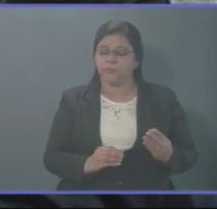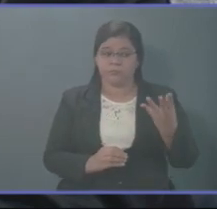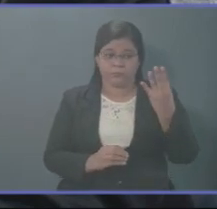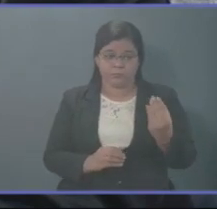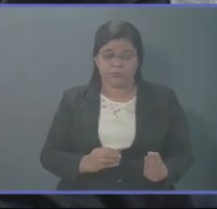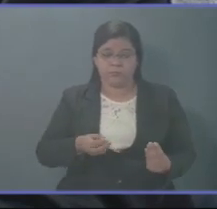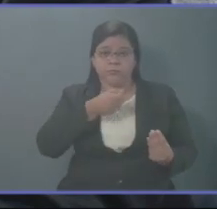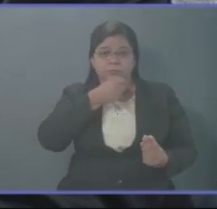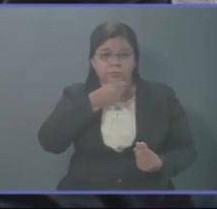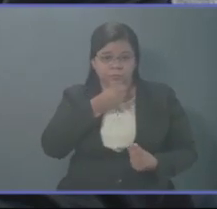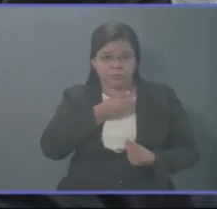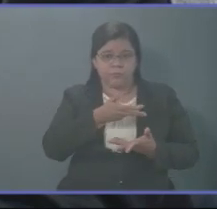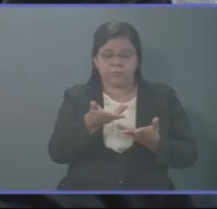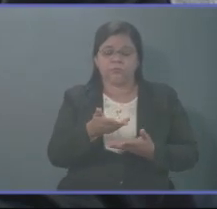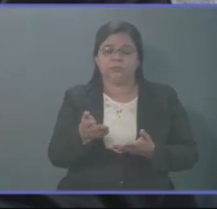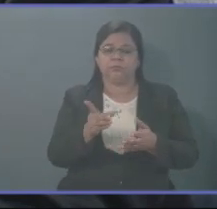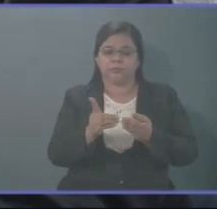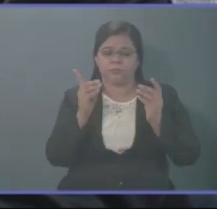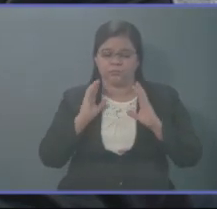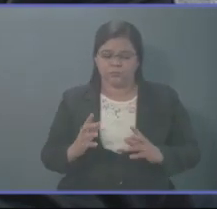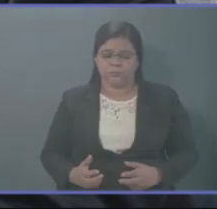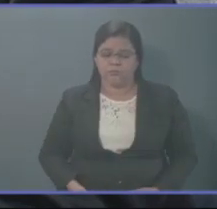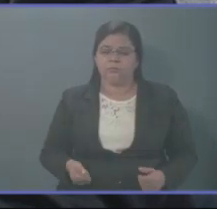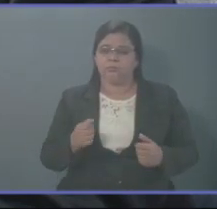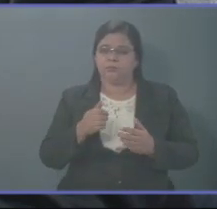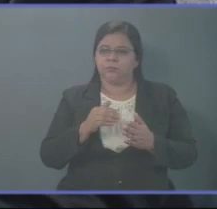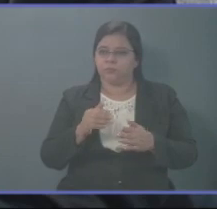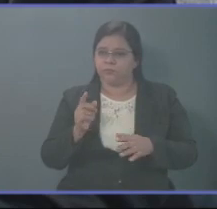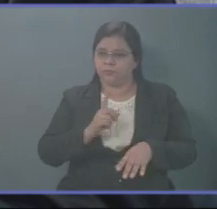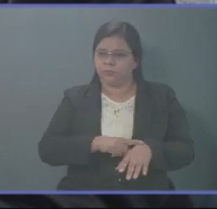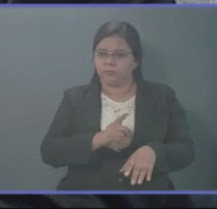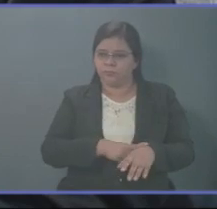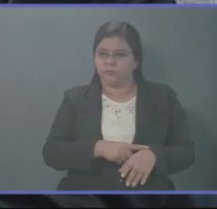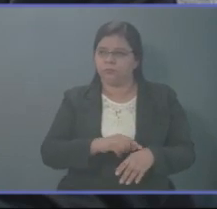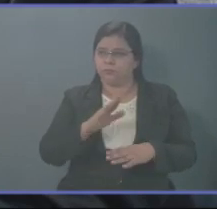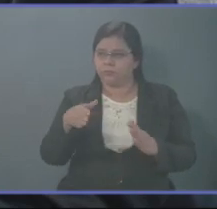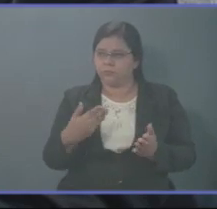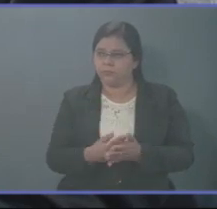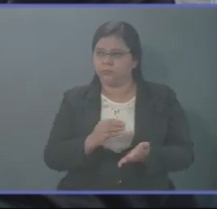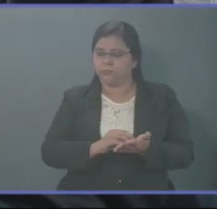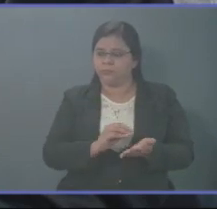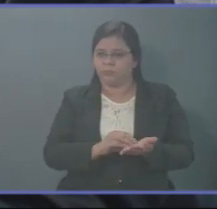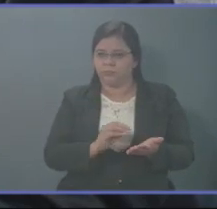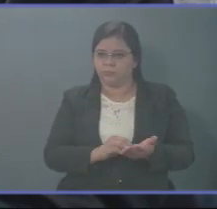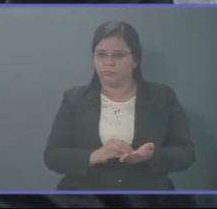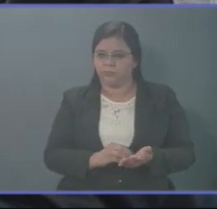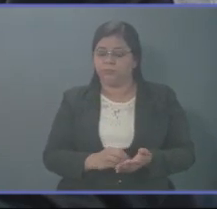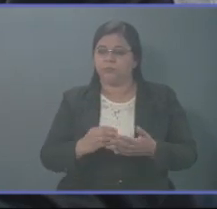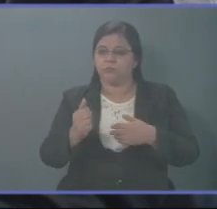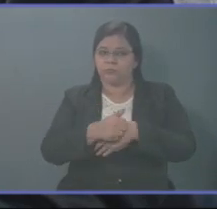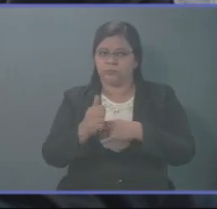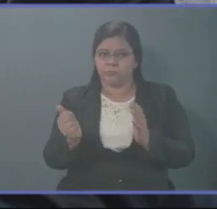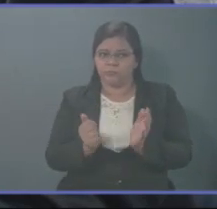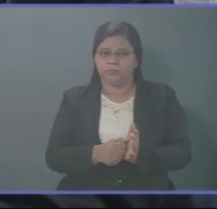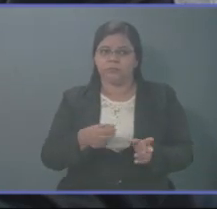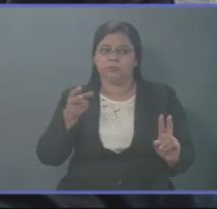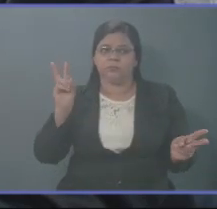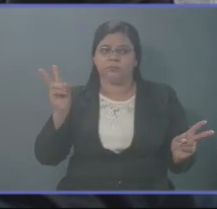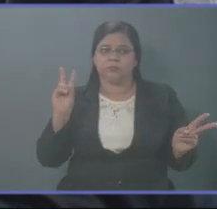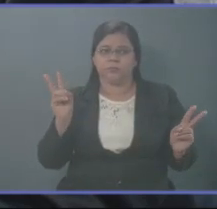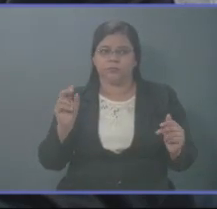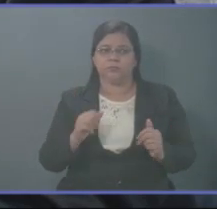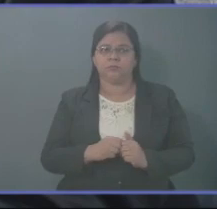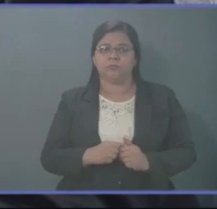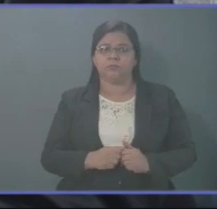de su publicación en el Diario Oficial y sus efectos durarán conforme el plazo regulado en el mismo. Dado en el Salón Azul del Palacio Legislativo